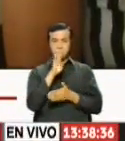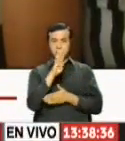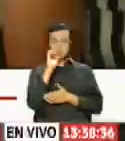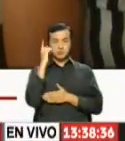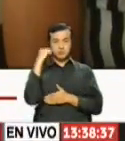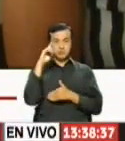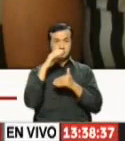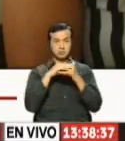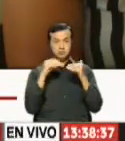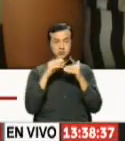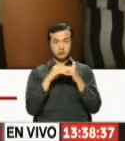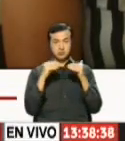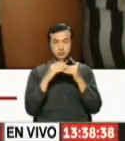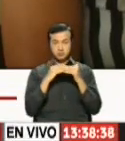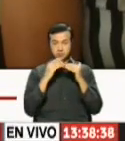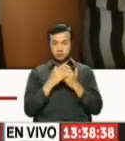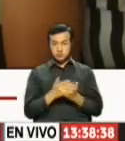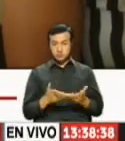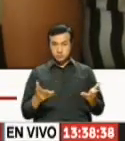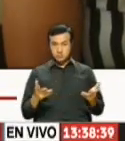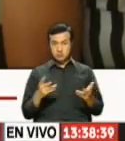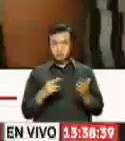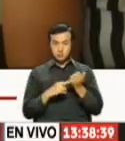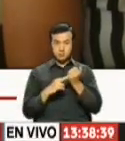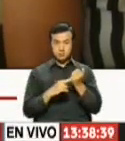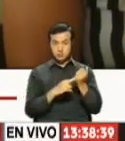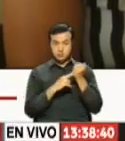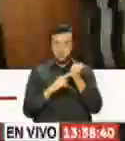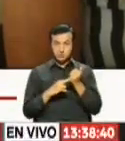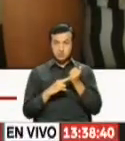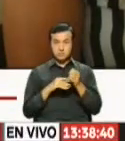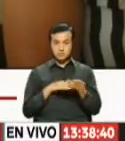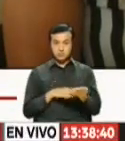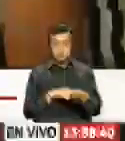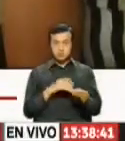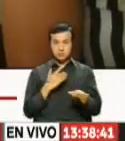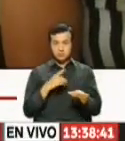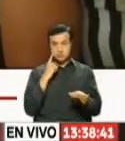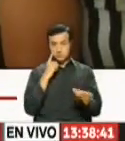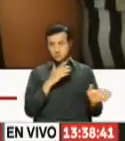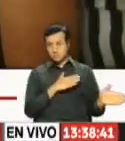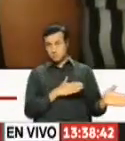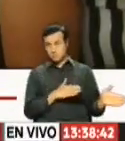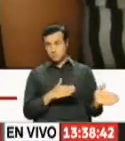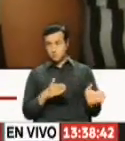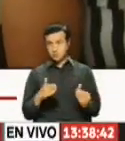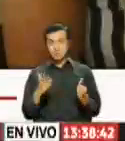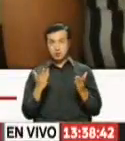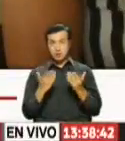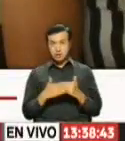$40 millones de recursos en garantías que estábamos ejecutando.